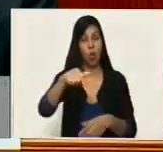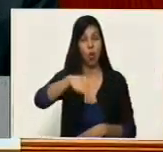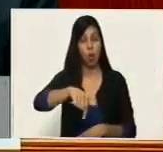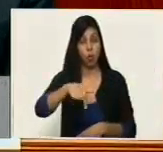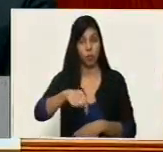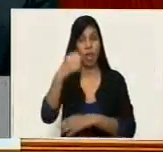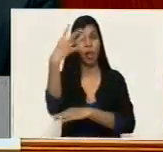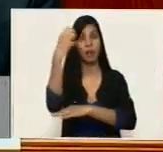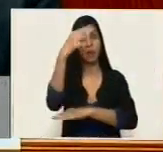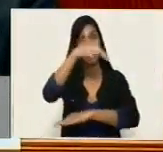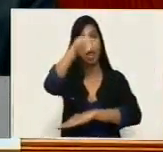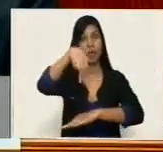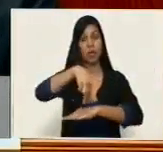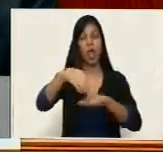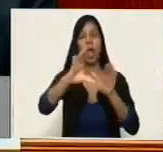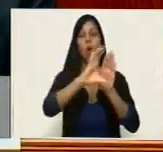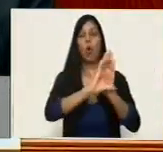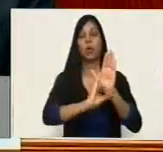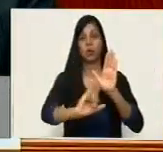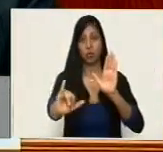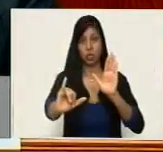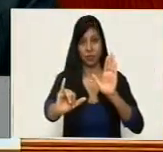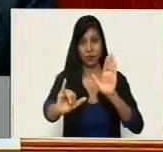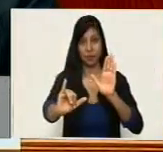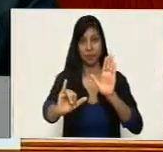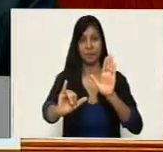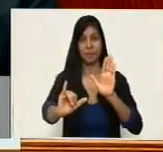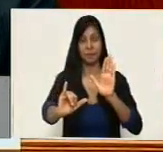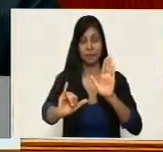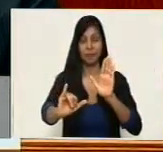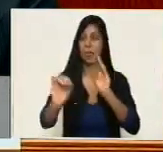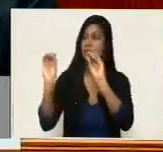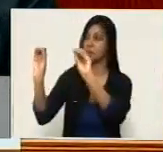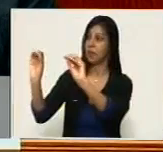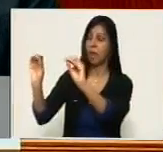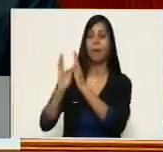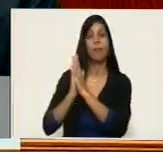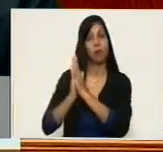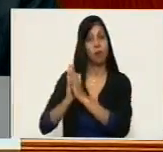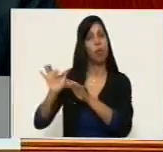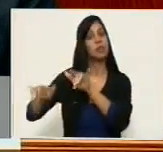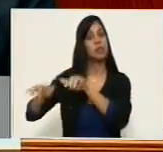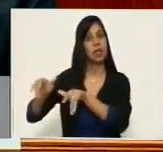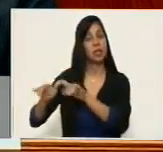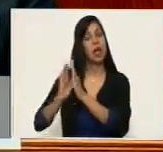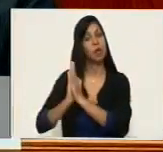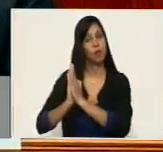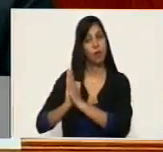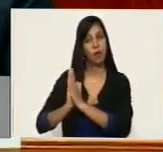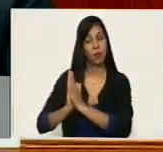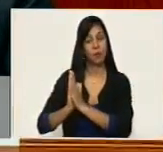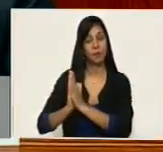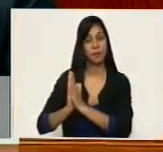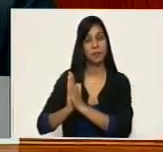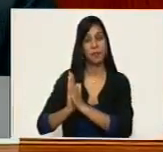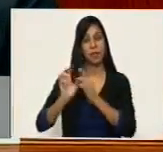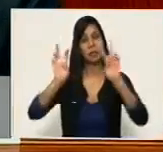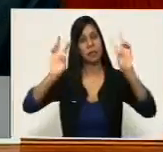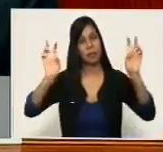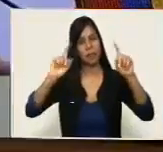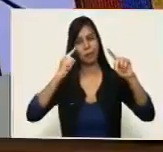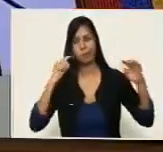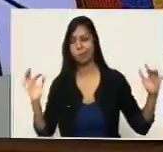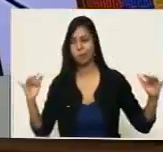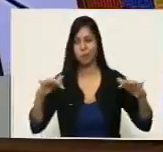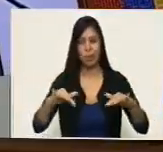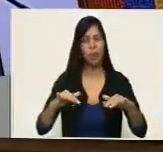nuestra Asamblea Nacional Constituyente. Pido al señor secretario, por favor, si es tan amable, verificar el quórum. Sí,